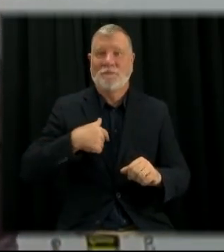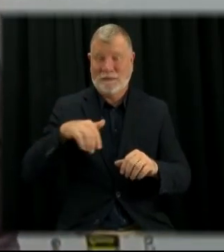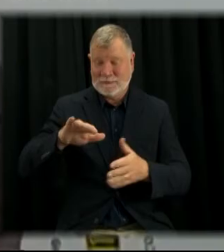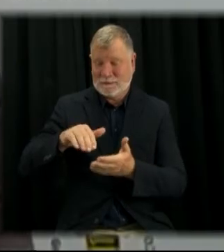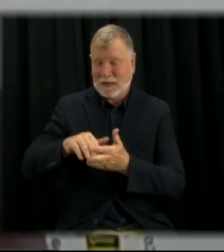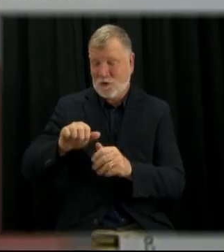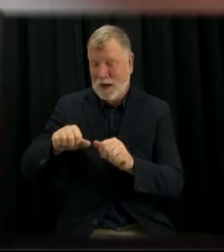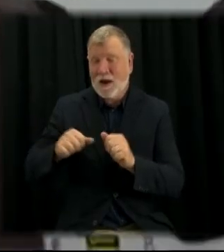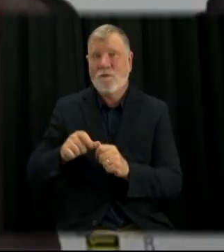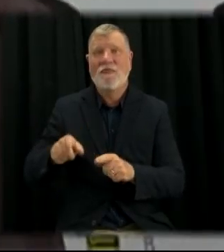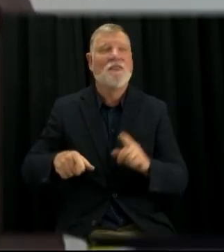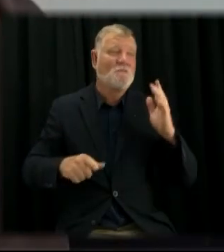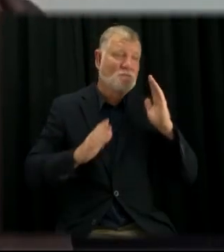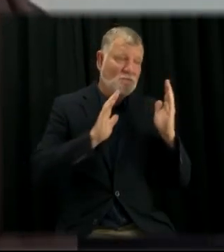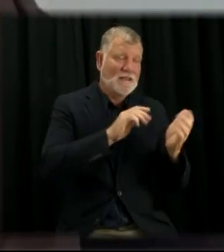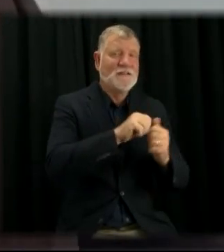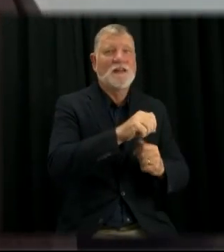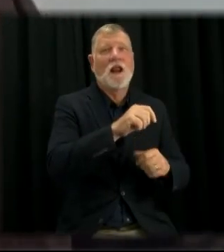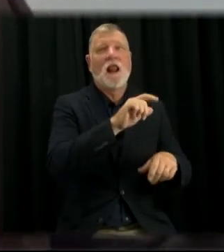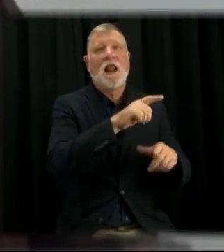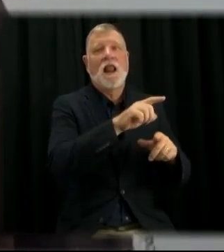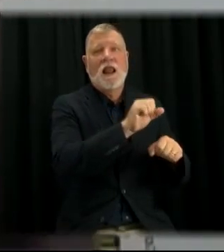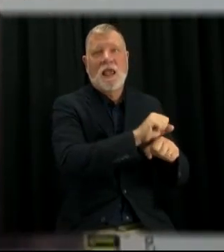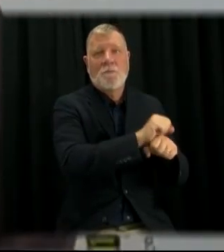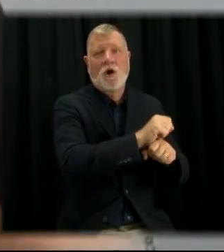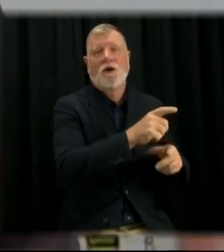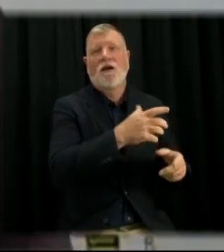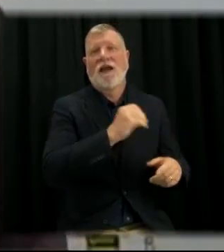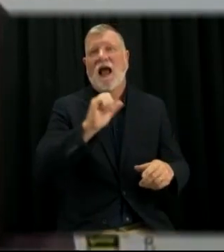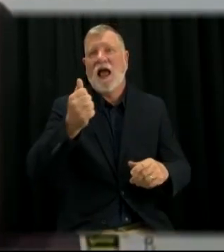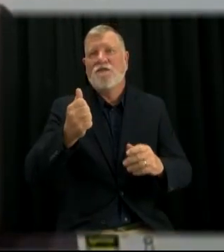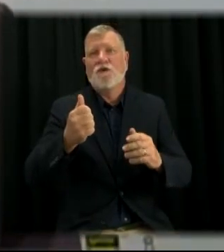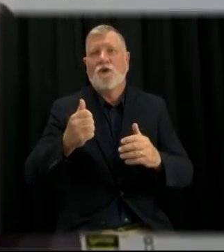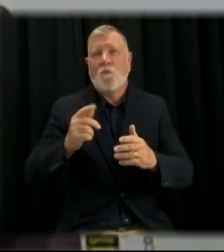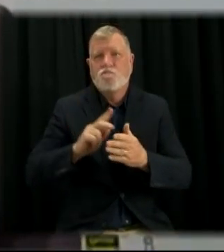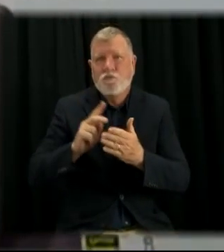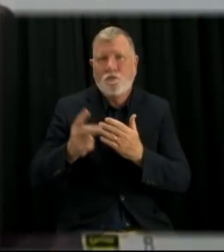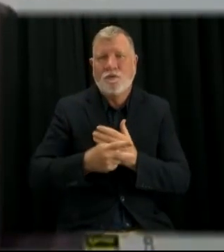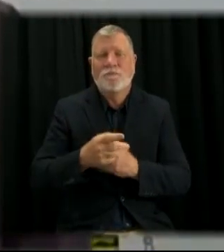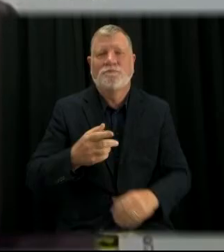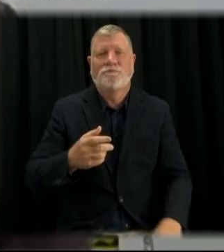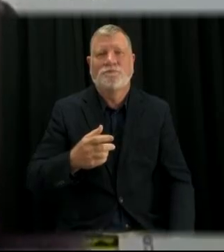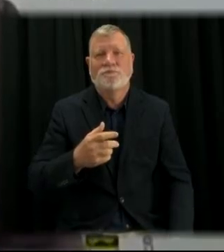esto ahora mismo en el área central, en el Departamento de Trabajo y también en otros